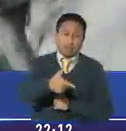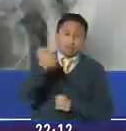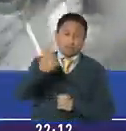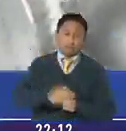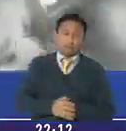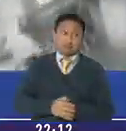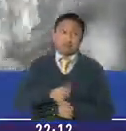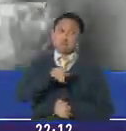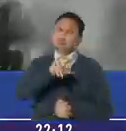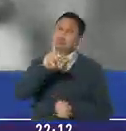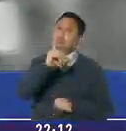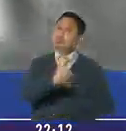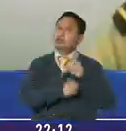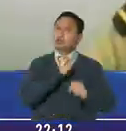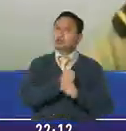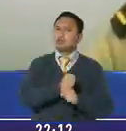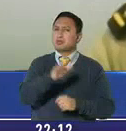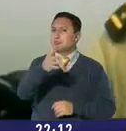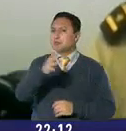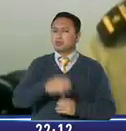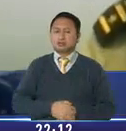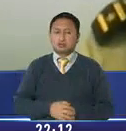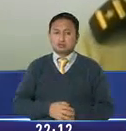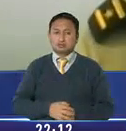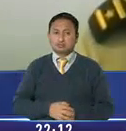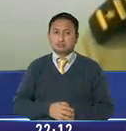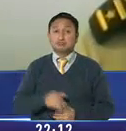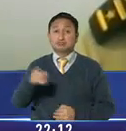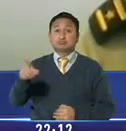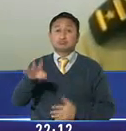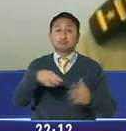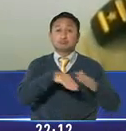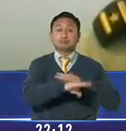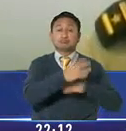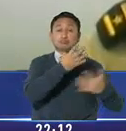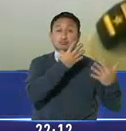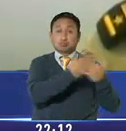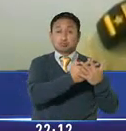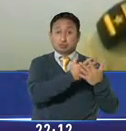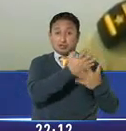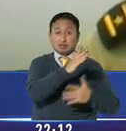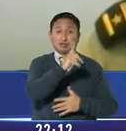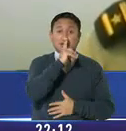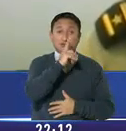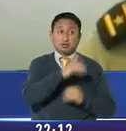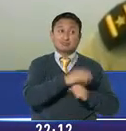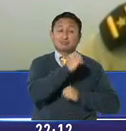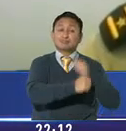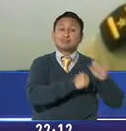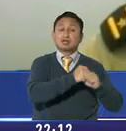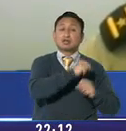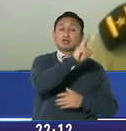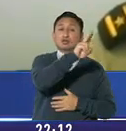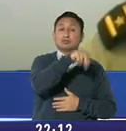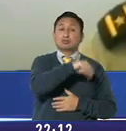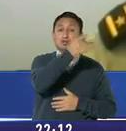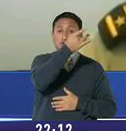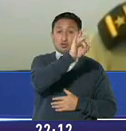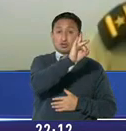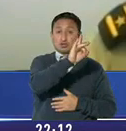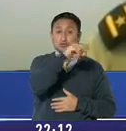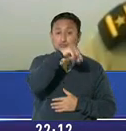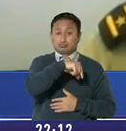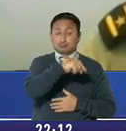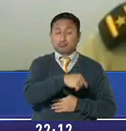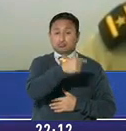unos 31 años aproximadamente. Ha estado detenido en la cárcel de La Tacunga en el año 2018. Sale